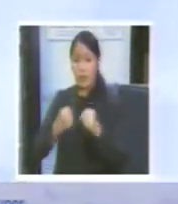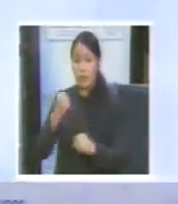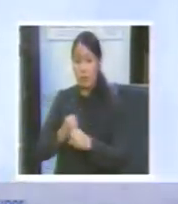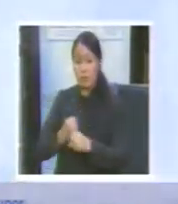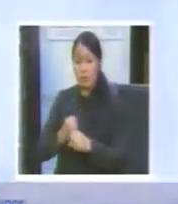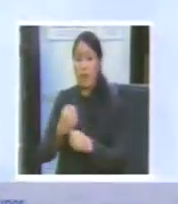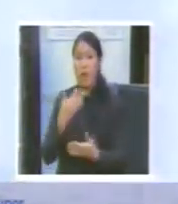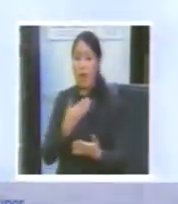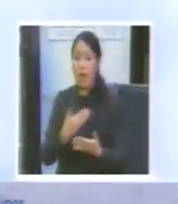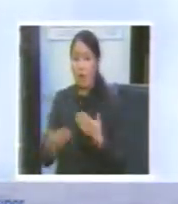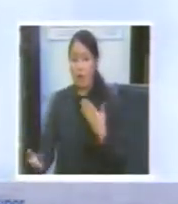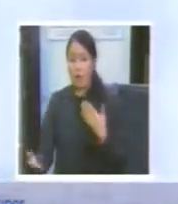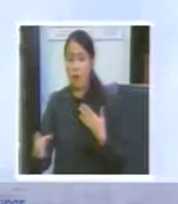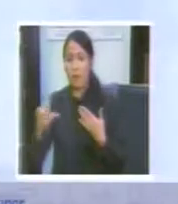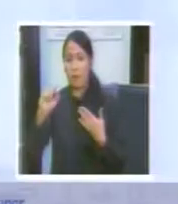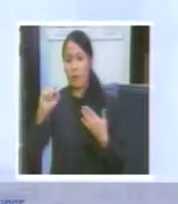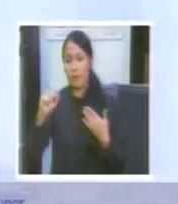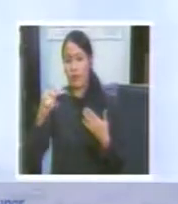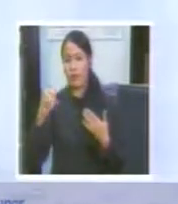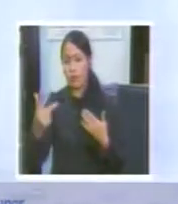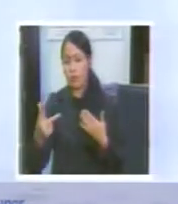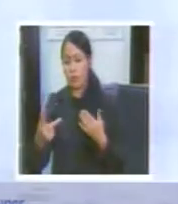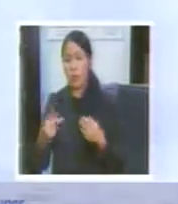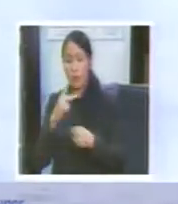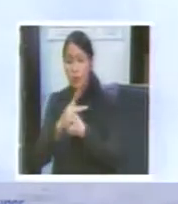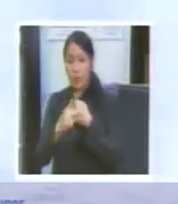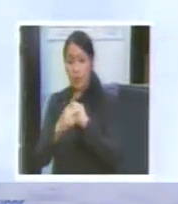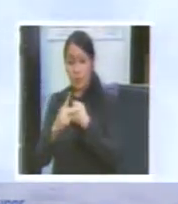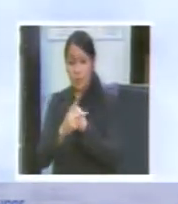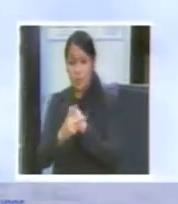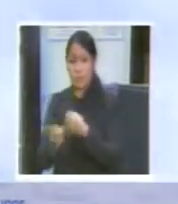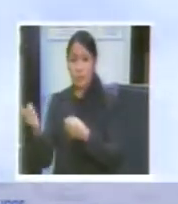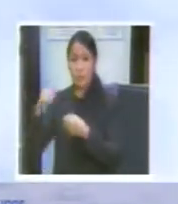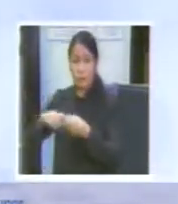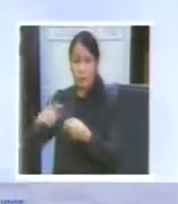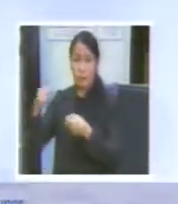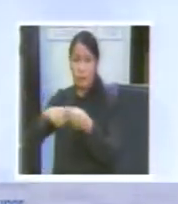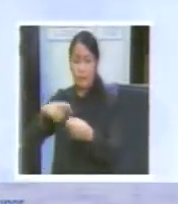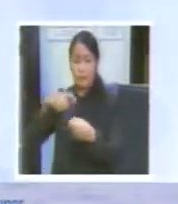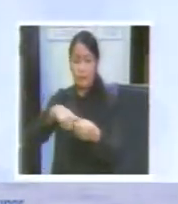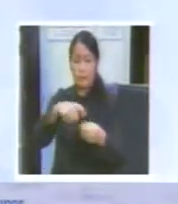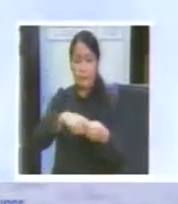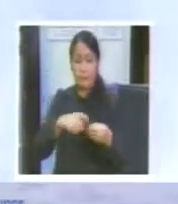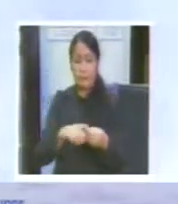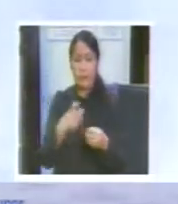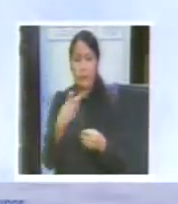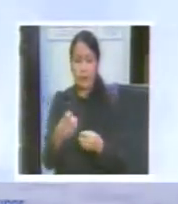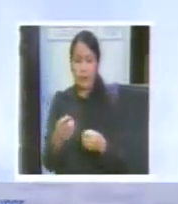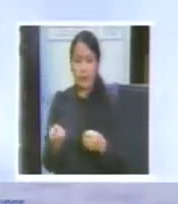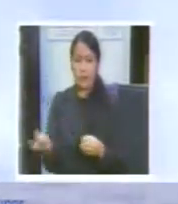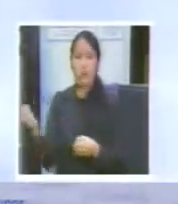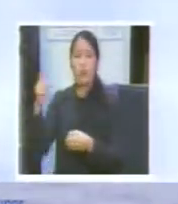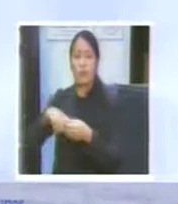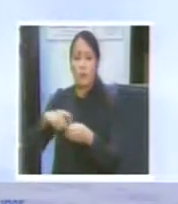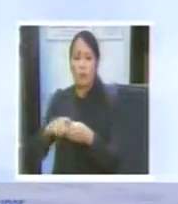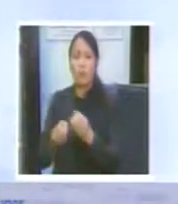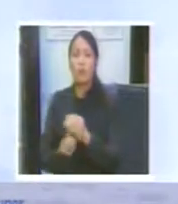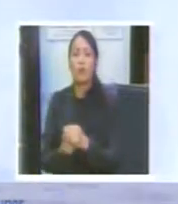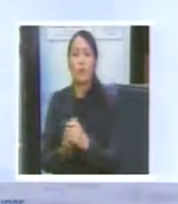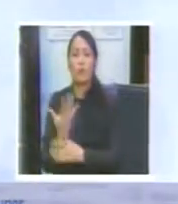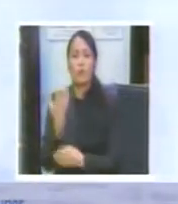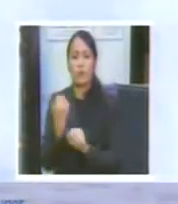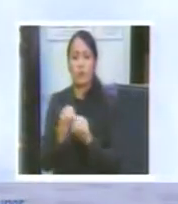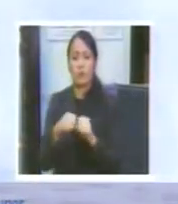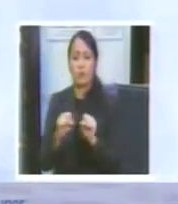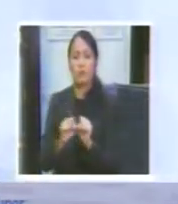países. Todo el proceso de adhesión que se ha dado en Europa ha sido un proceso de adhesión de nuevos socios que